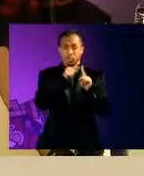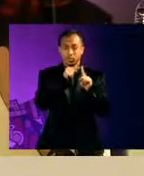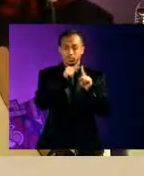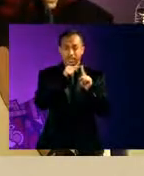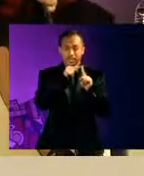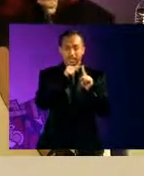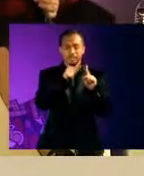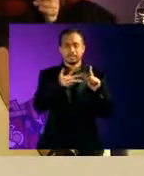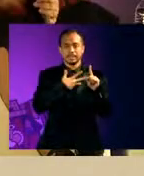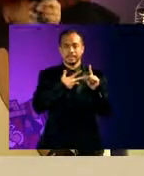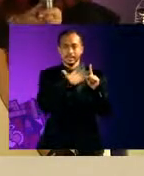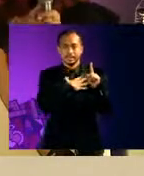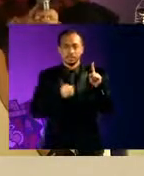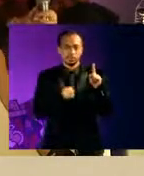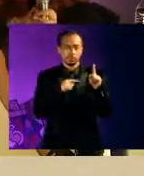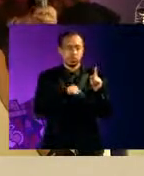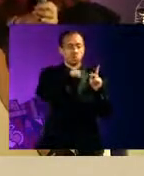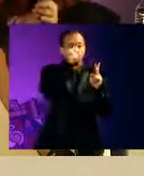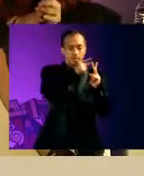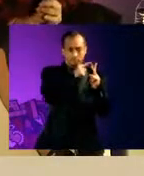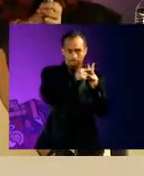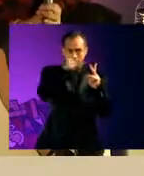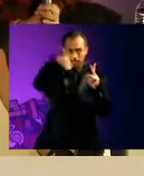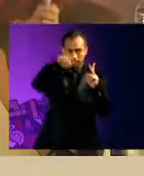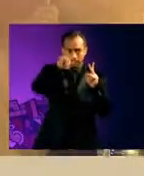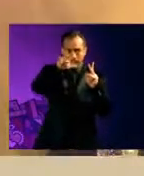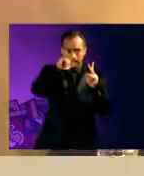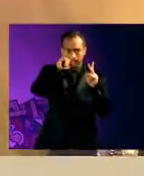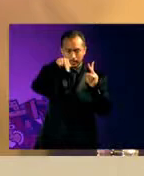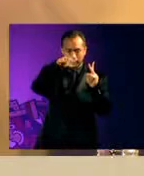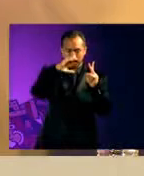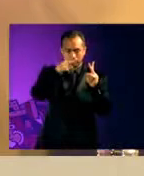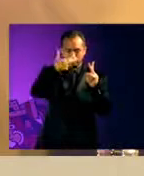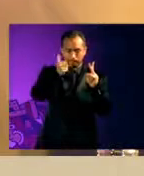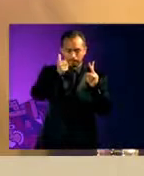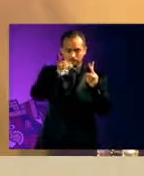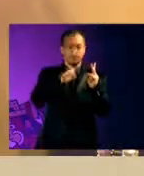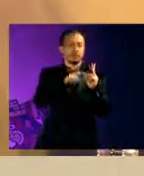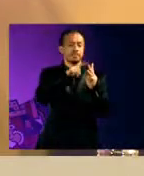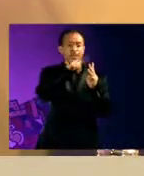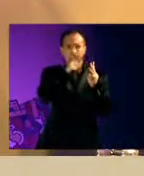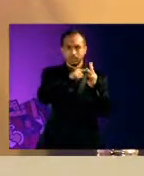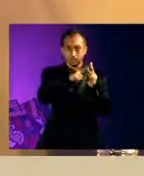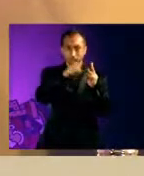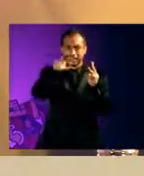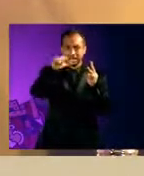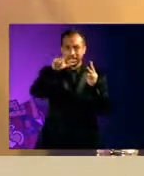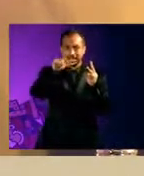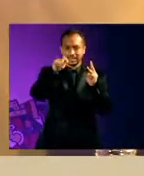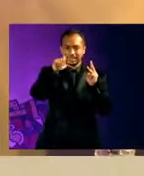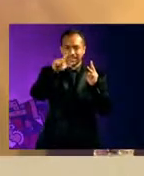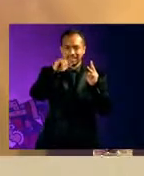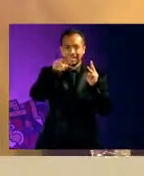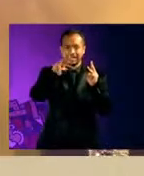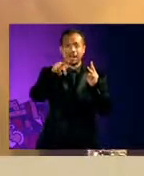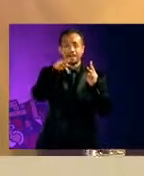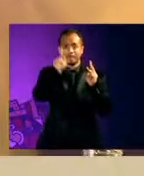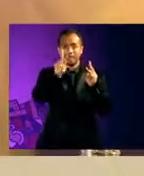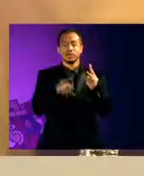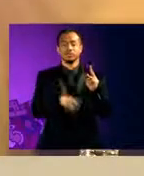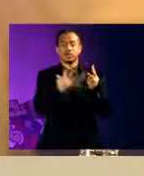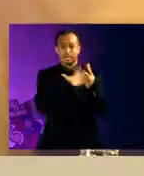hizo que martín el hijo de la española fuera el primer júnior de américa y el hijo de